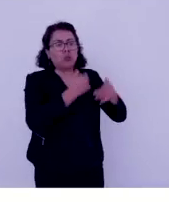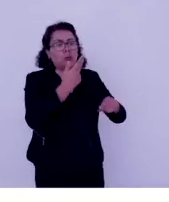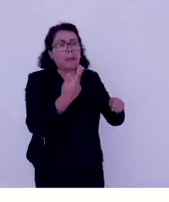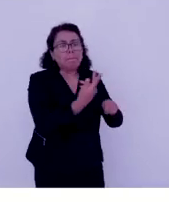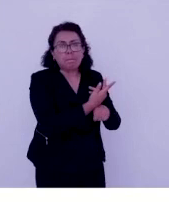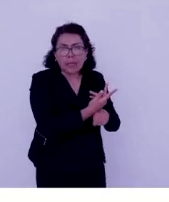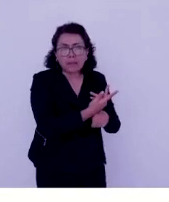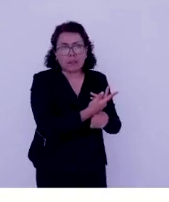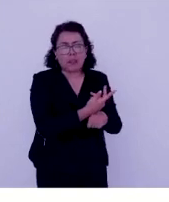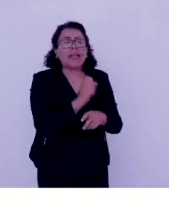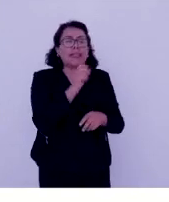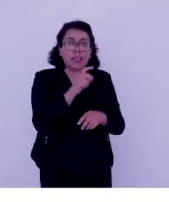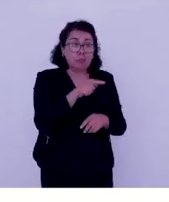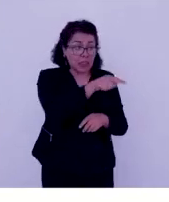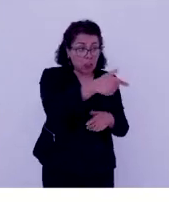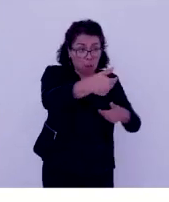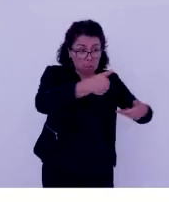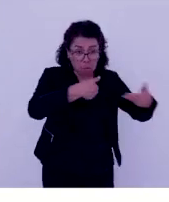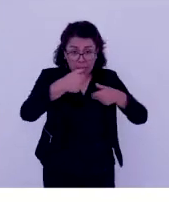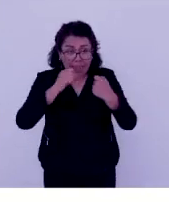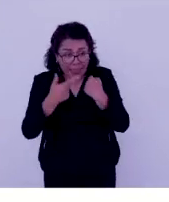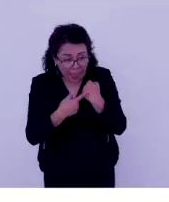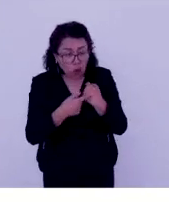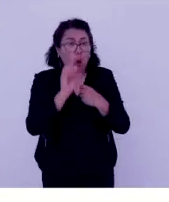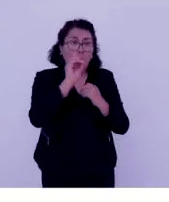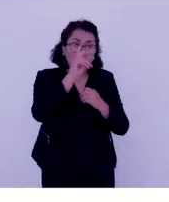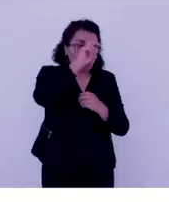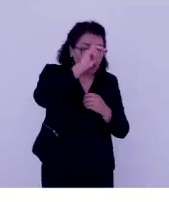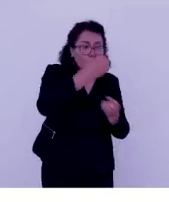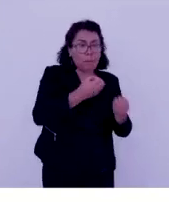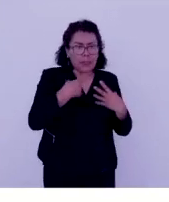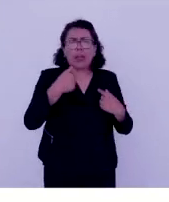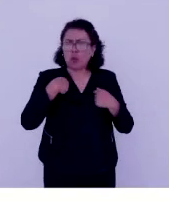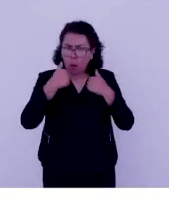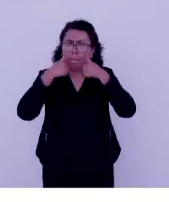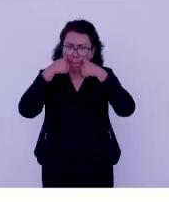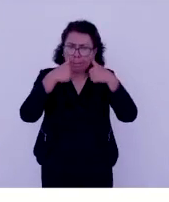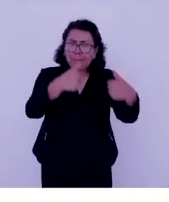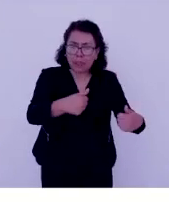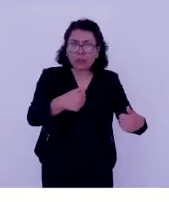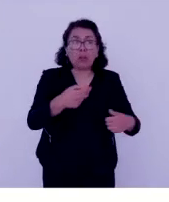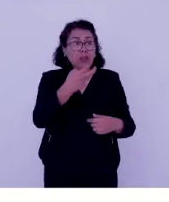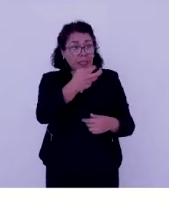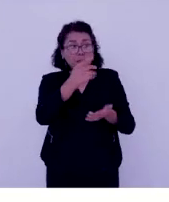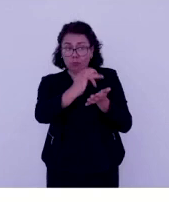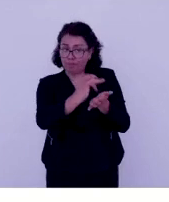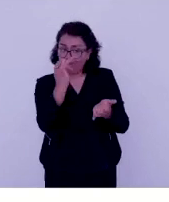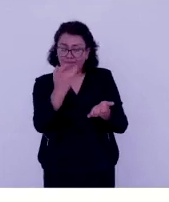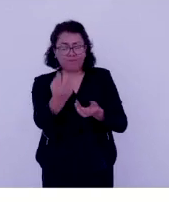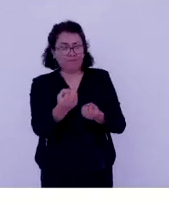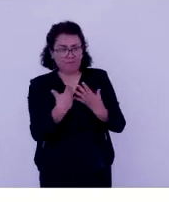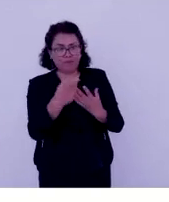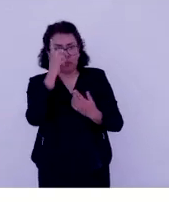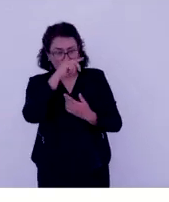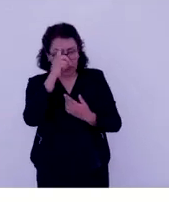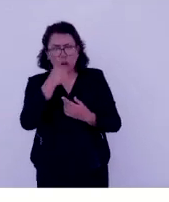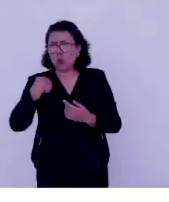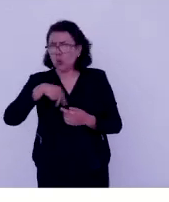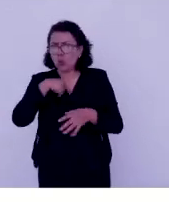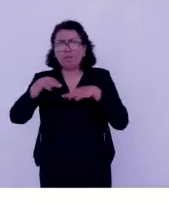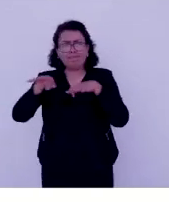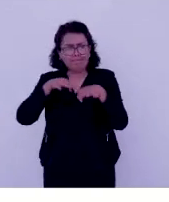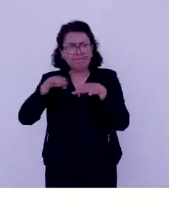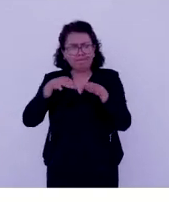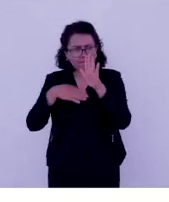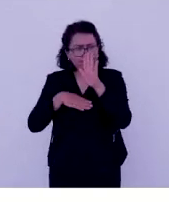darles respuesta a sus demandas y sugerencias gracias a esas reuniones de trabajo mejoramos como institución y brindamos un mejor